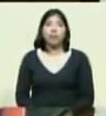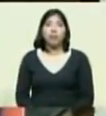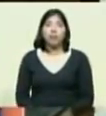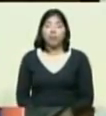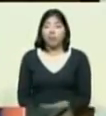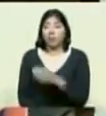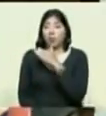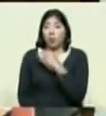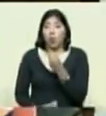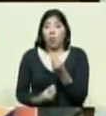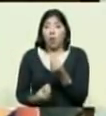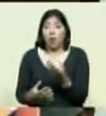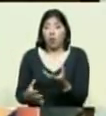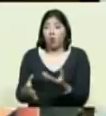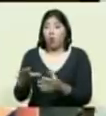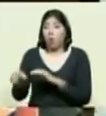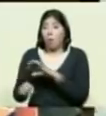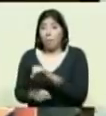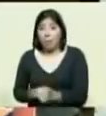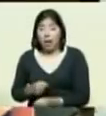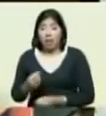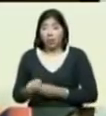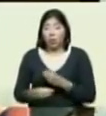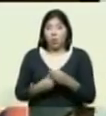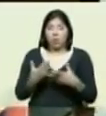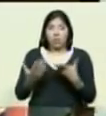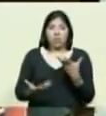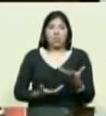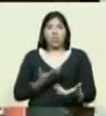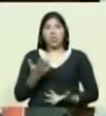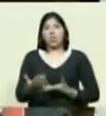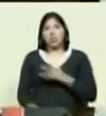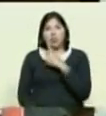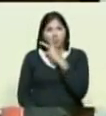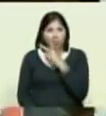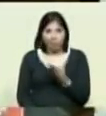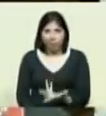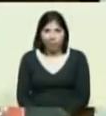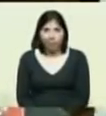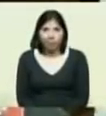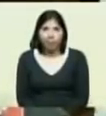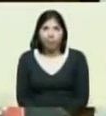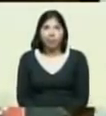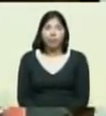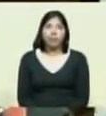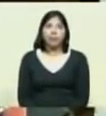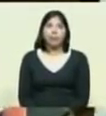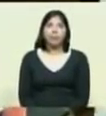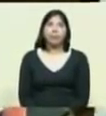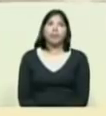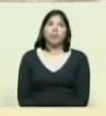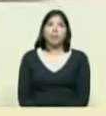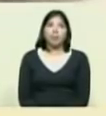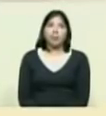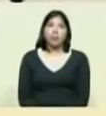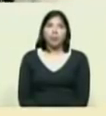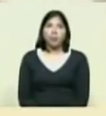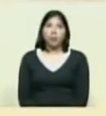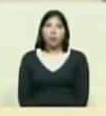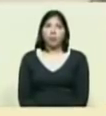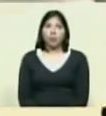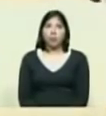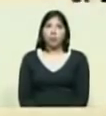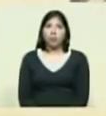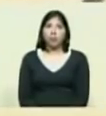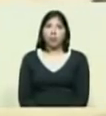día. Es total un caos el venezolano o inmigrante que llega a la Argentina. Por un